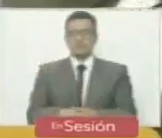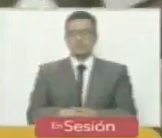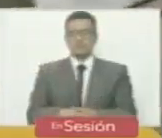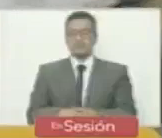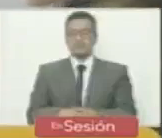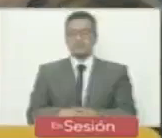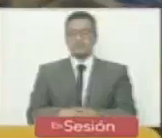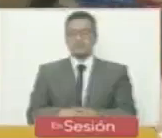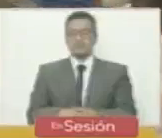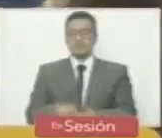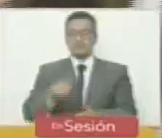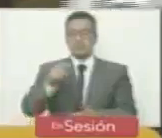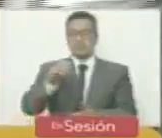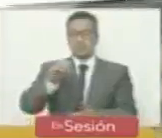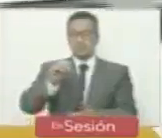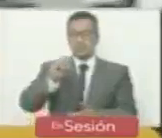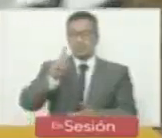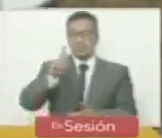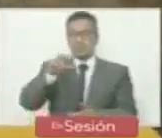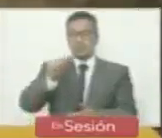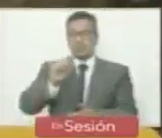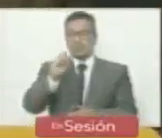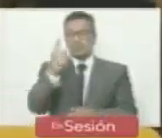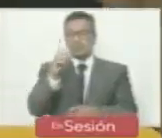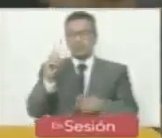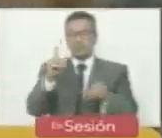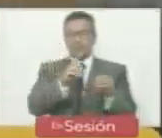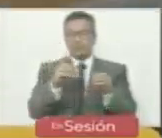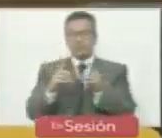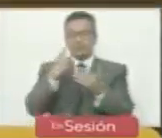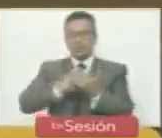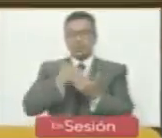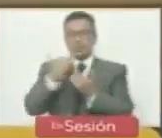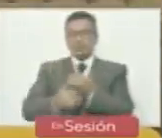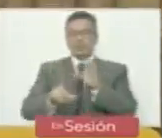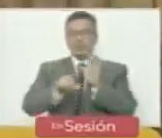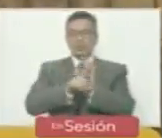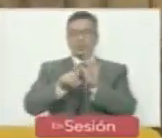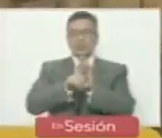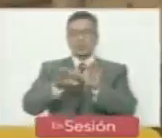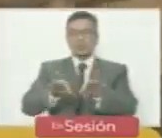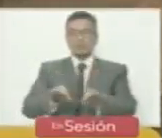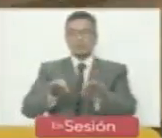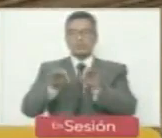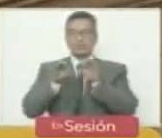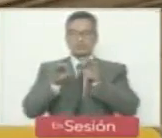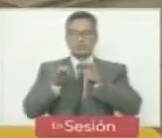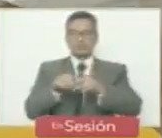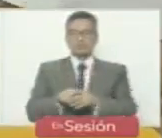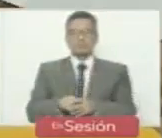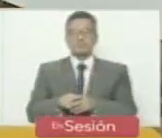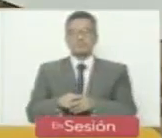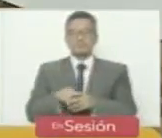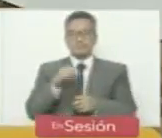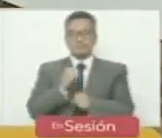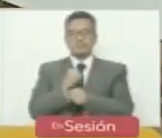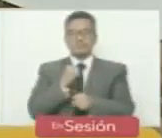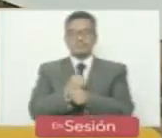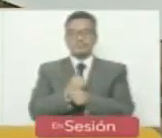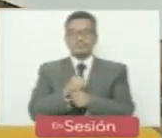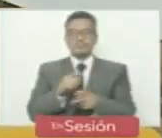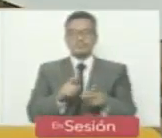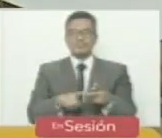Gisela Tobar. Ante la primera discusión del proyecto de ley especial de trabajadoras y trabajadores. Tribuna de oradores